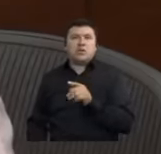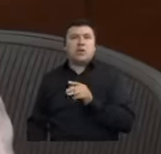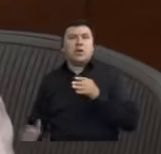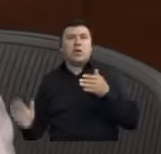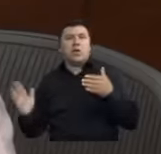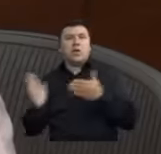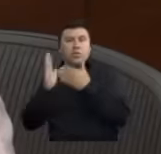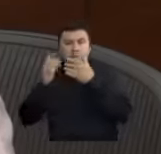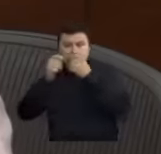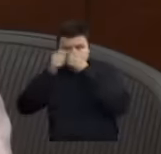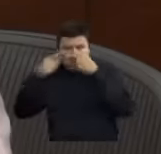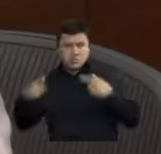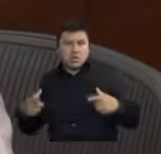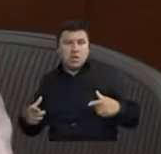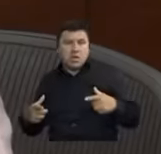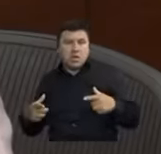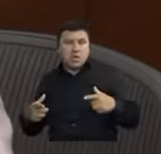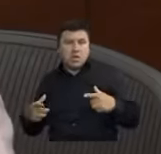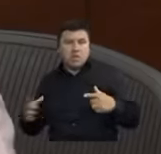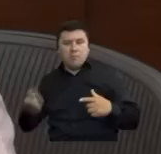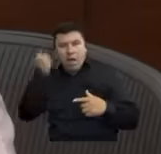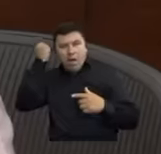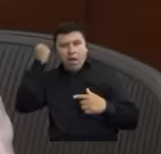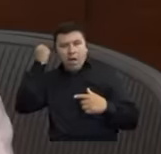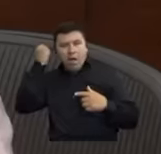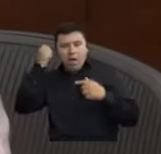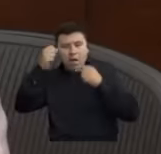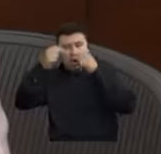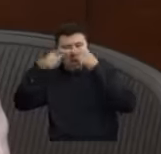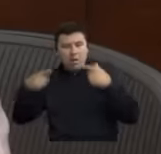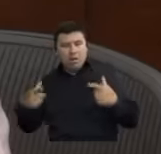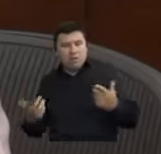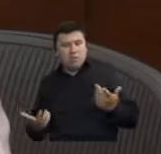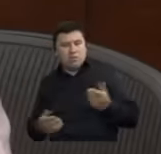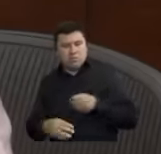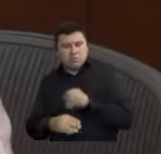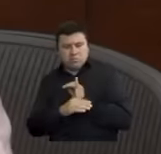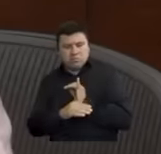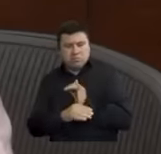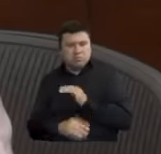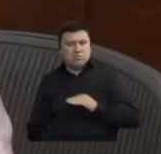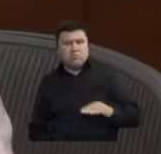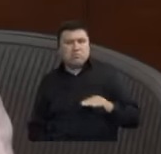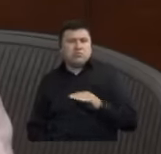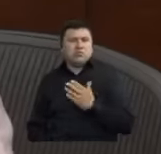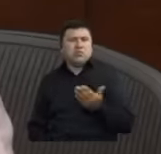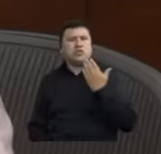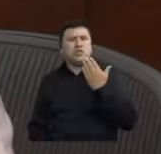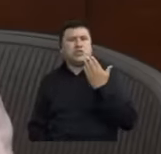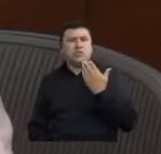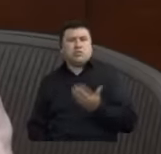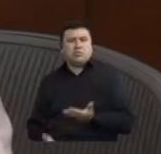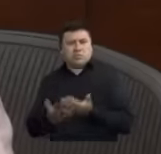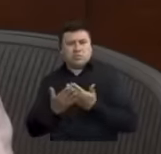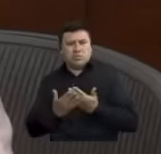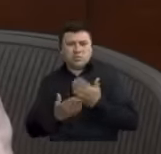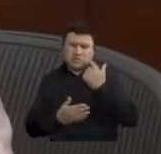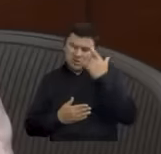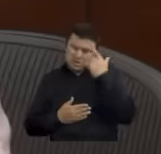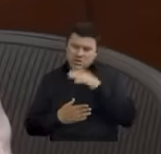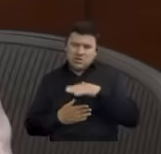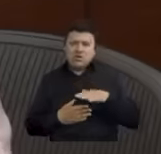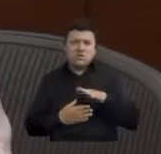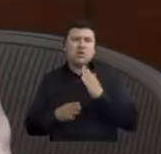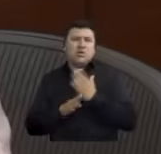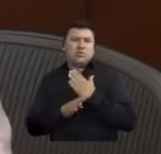Estado. Eso se llama atentar contra una institucionalidad que nos ha servido para encauzar